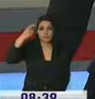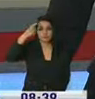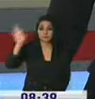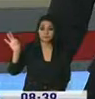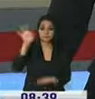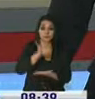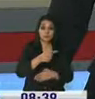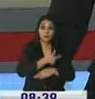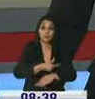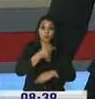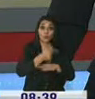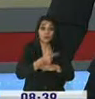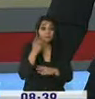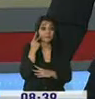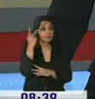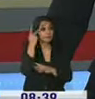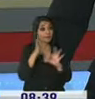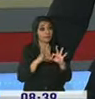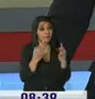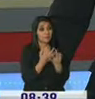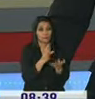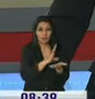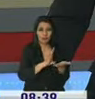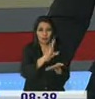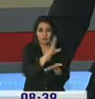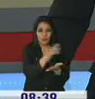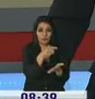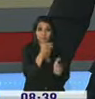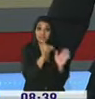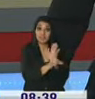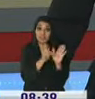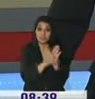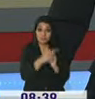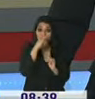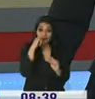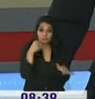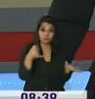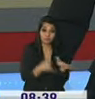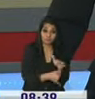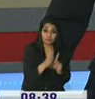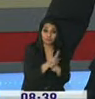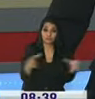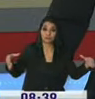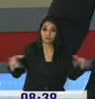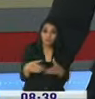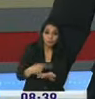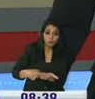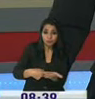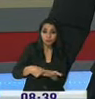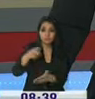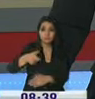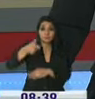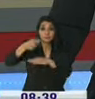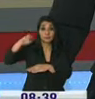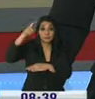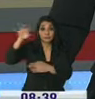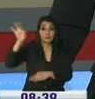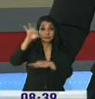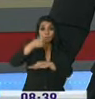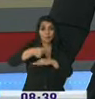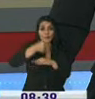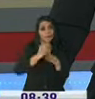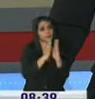se reunió con los padres de familia del plantel en donde existen denuncias de abuso sexual a estudiantes. Esta autoridad ha solicitado los